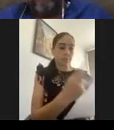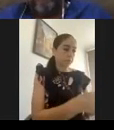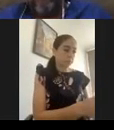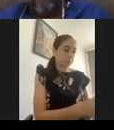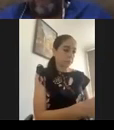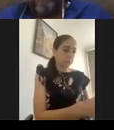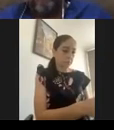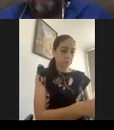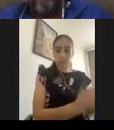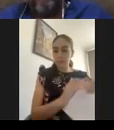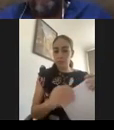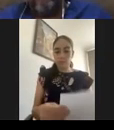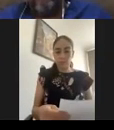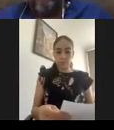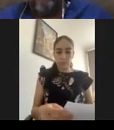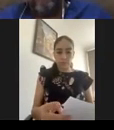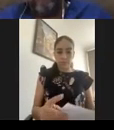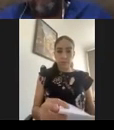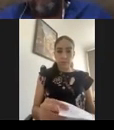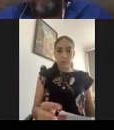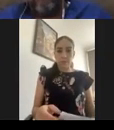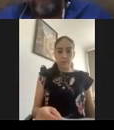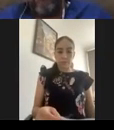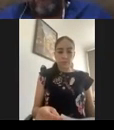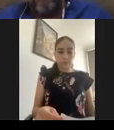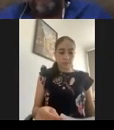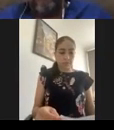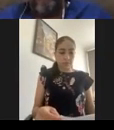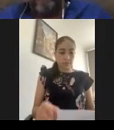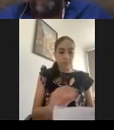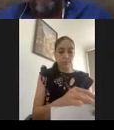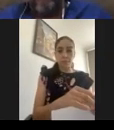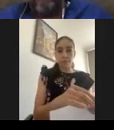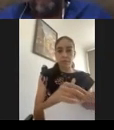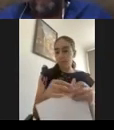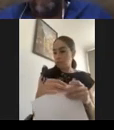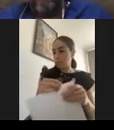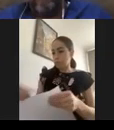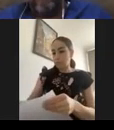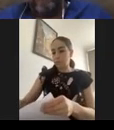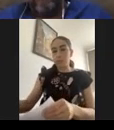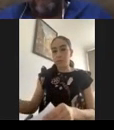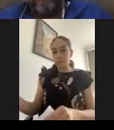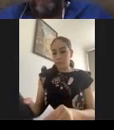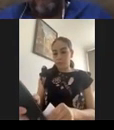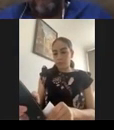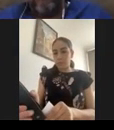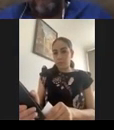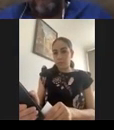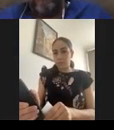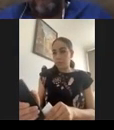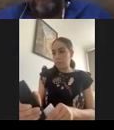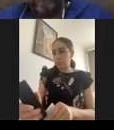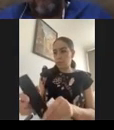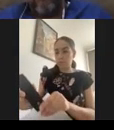que venga respaldado por la decisión del pleno del ayuntamiento. O sea, que ya no solamente quede como, ah, pues es que esto